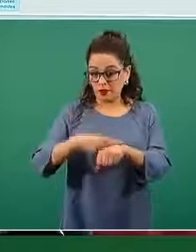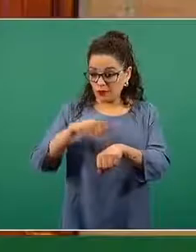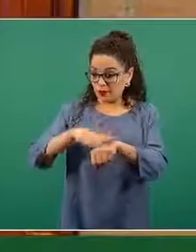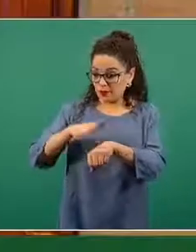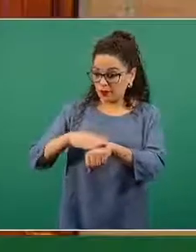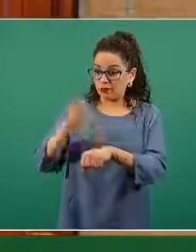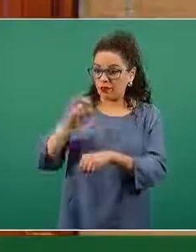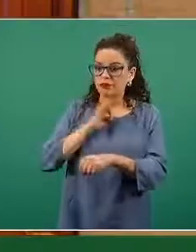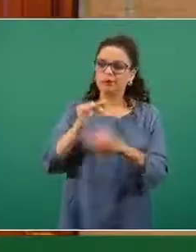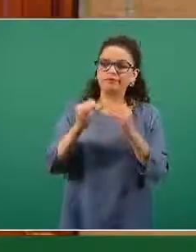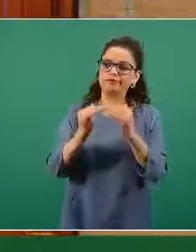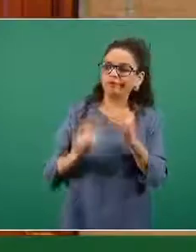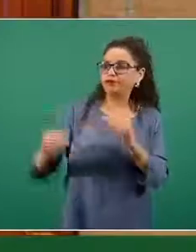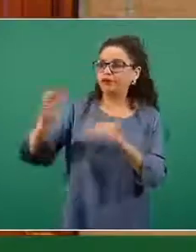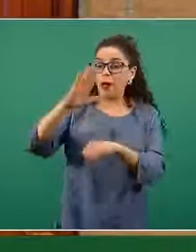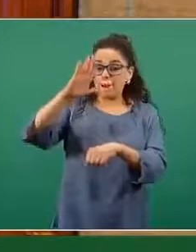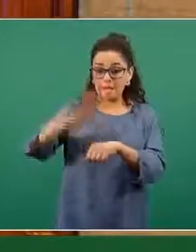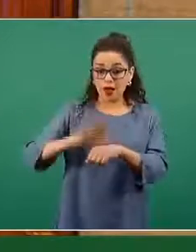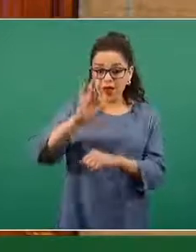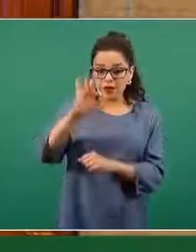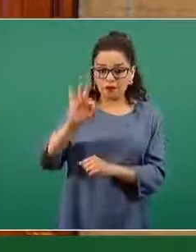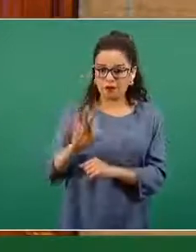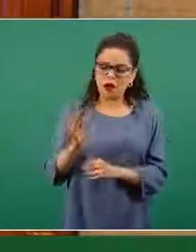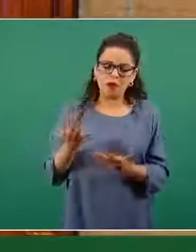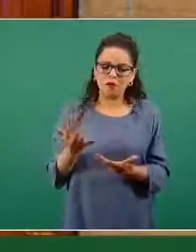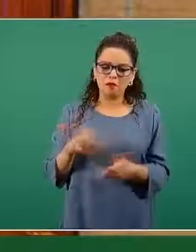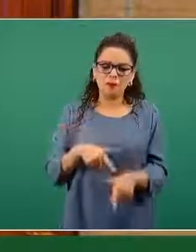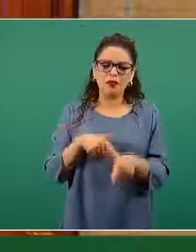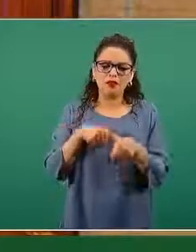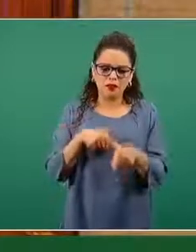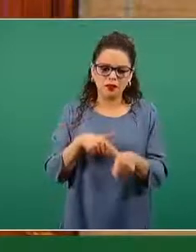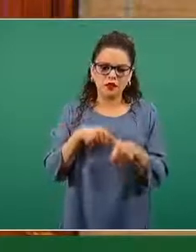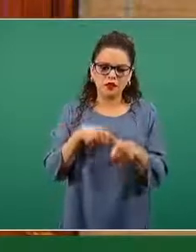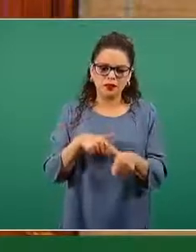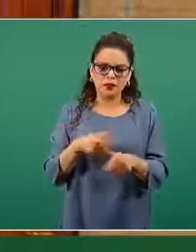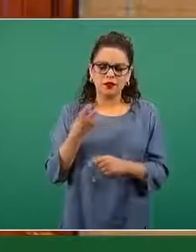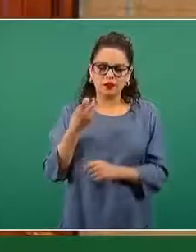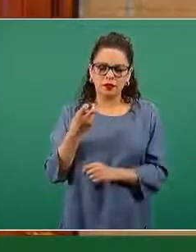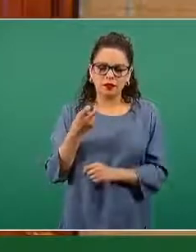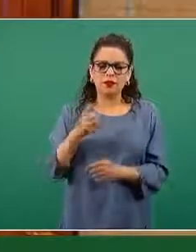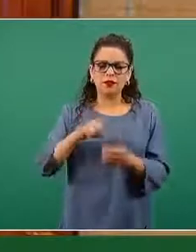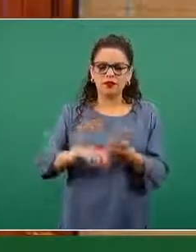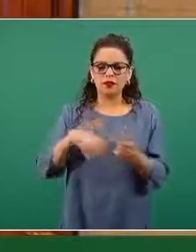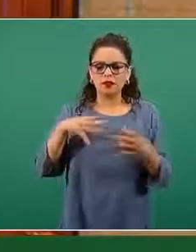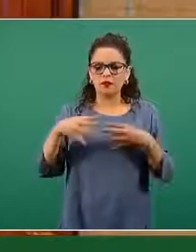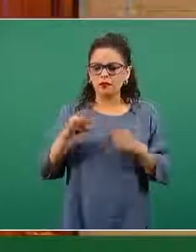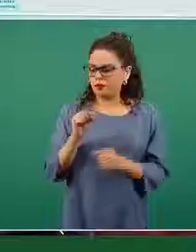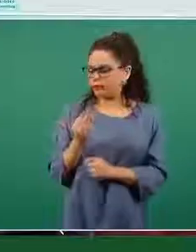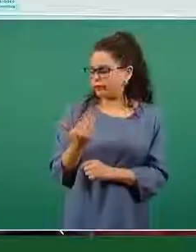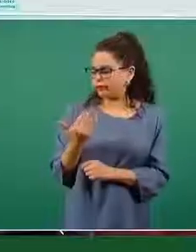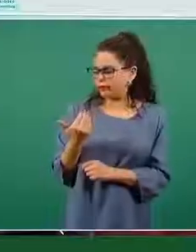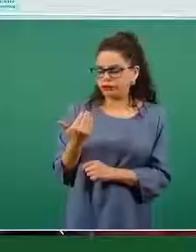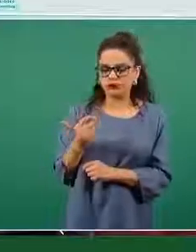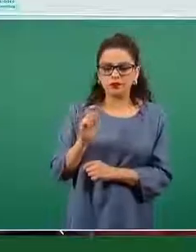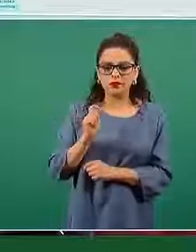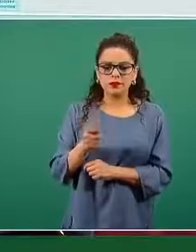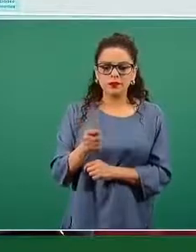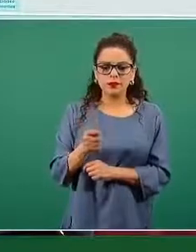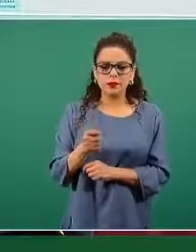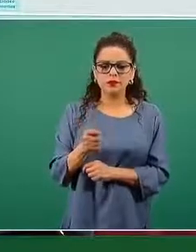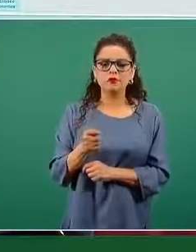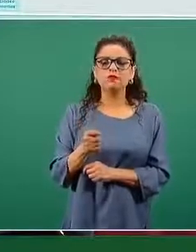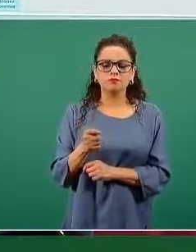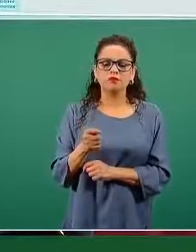este porcentaje, pues se mantiene todavía en 1%, lo que habla de una actividad epidémica reciente que todavía